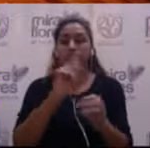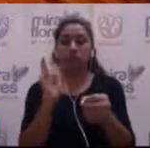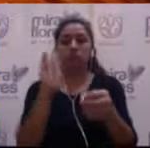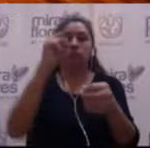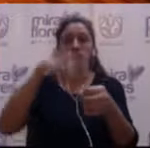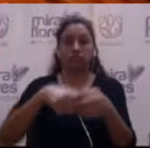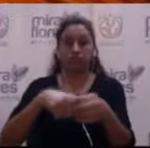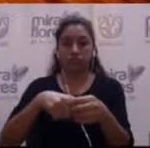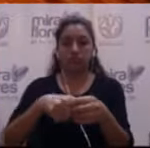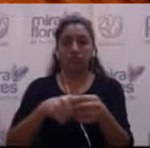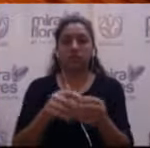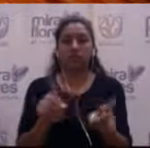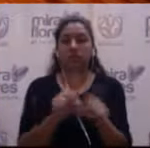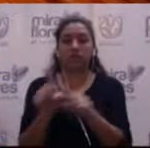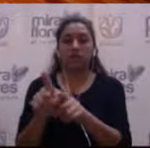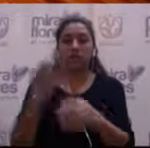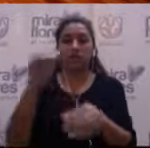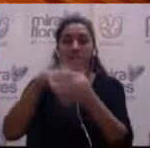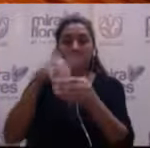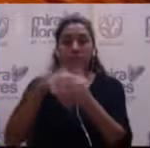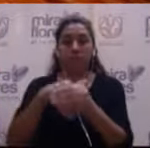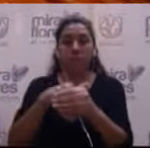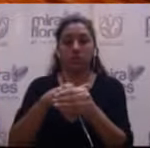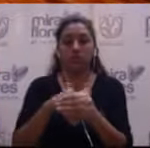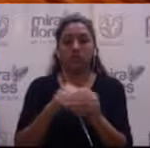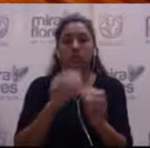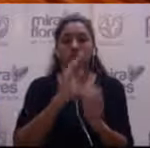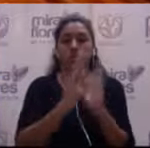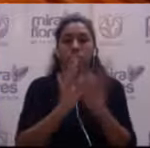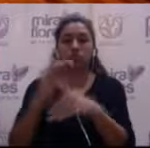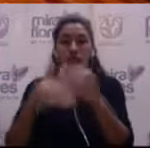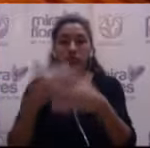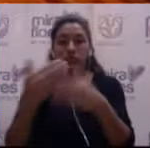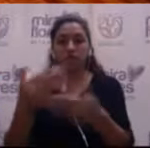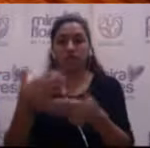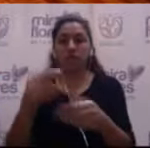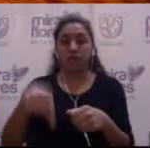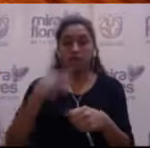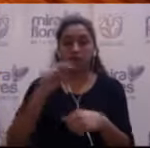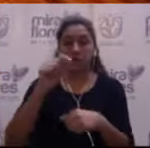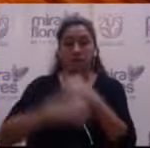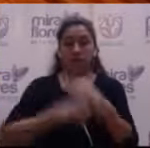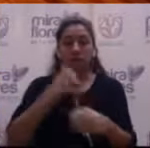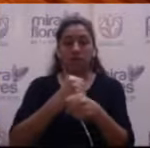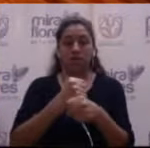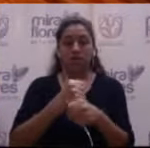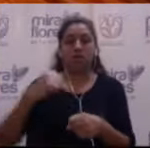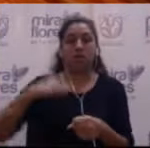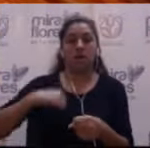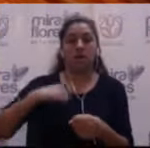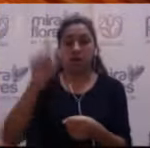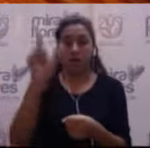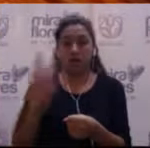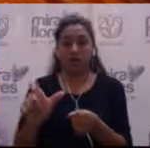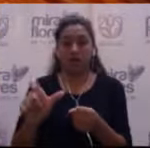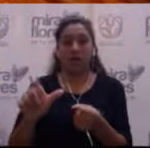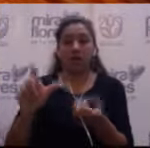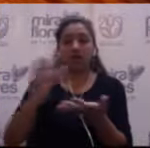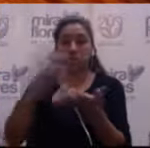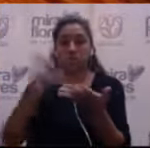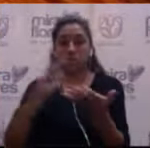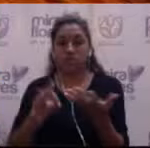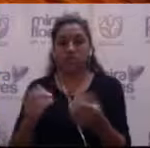candidata en el marco del proceso para las elecciones municipales del presente año de alcaldes y regidores de consejos provinciales